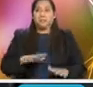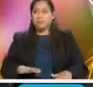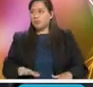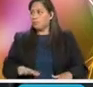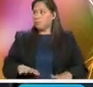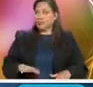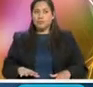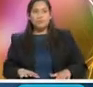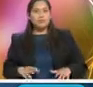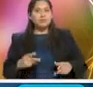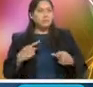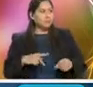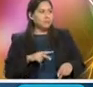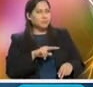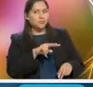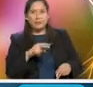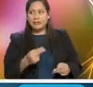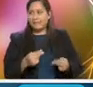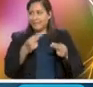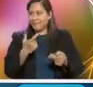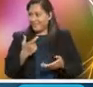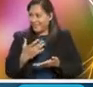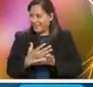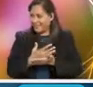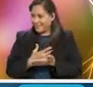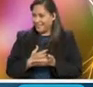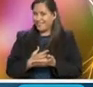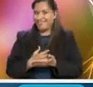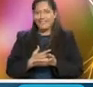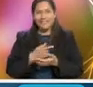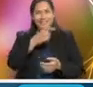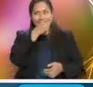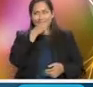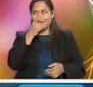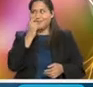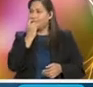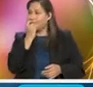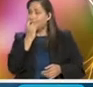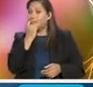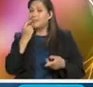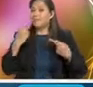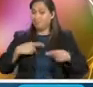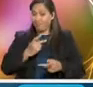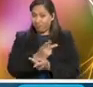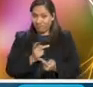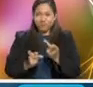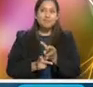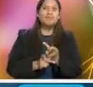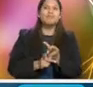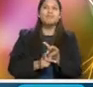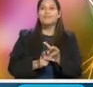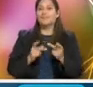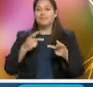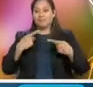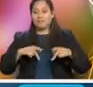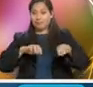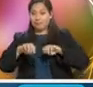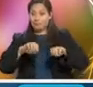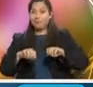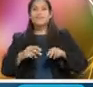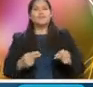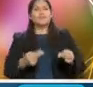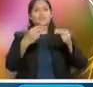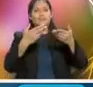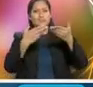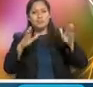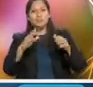era un negociazo y entonces empezamos ya a asistir, los productores, los empresarios abrieron lugares